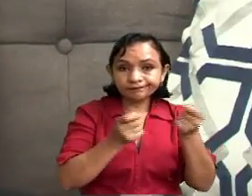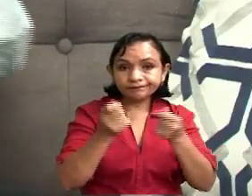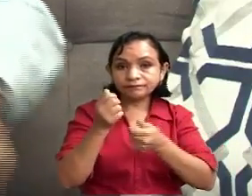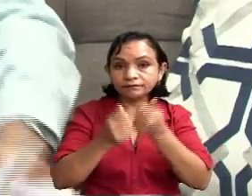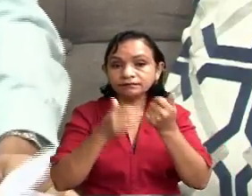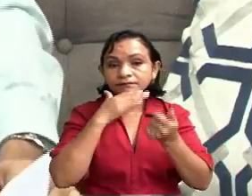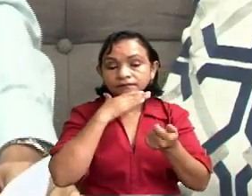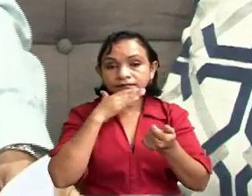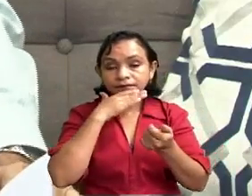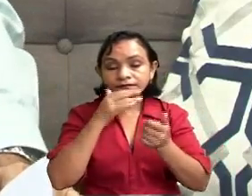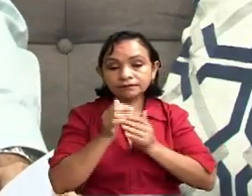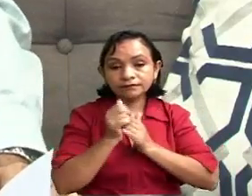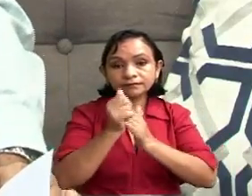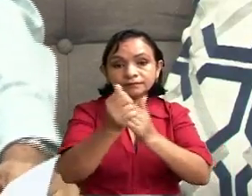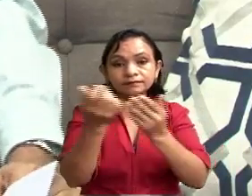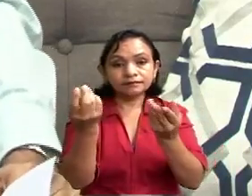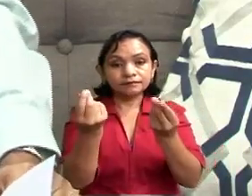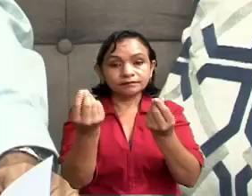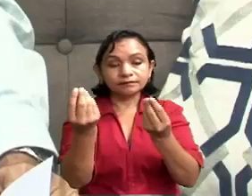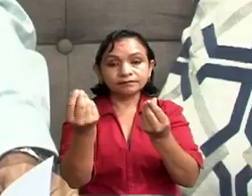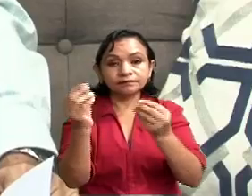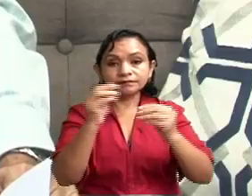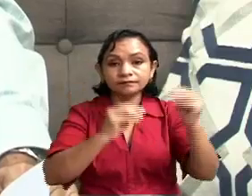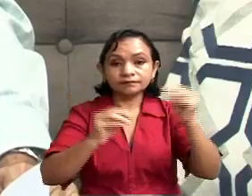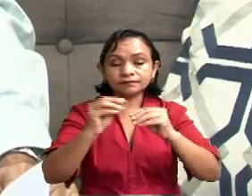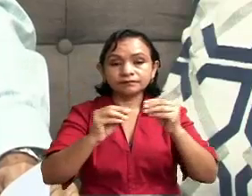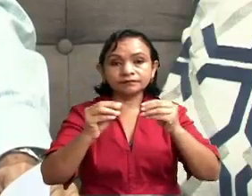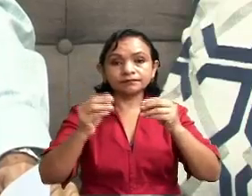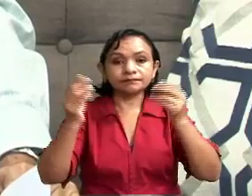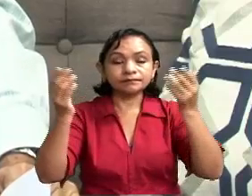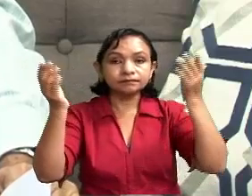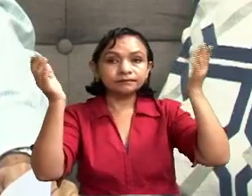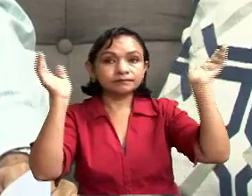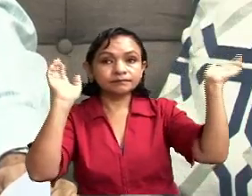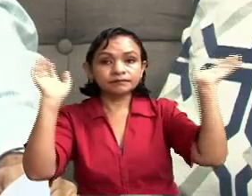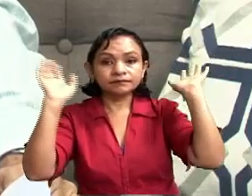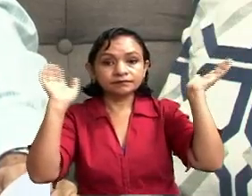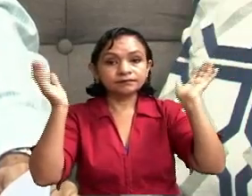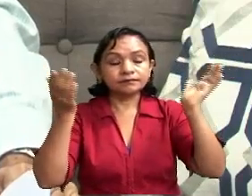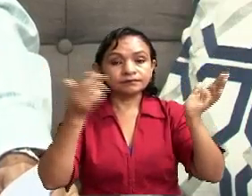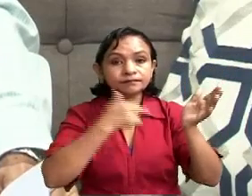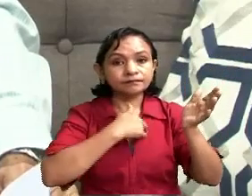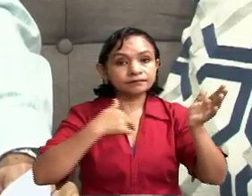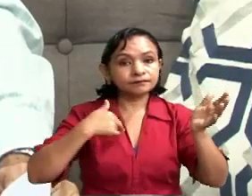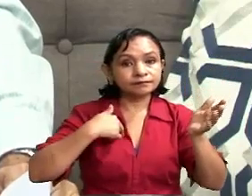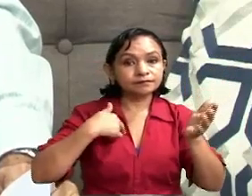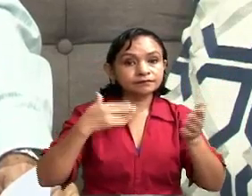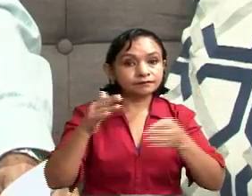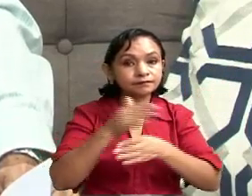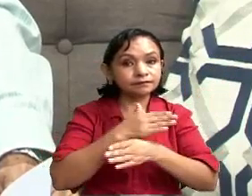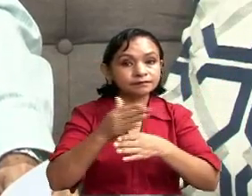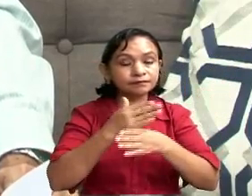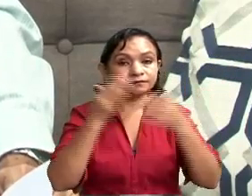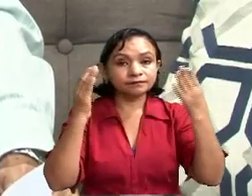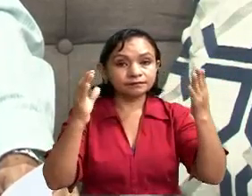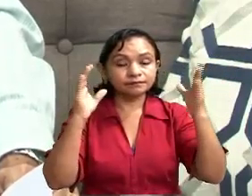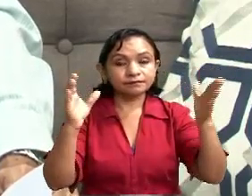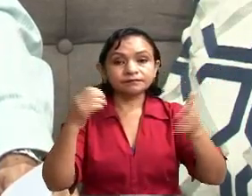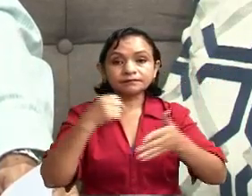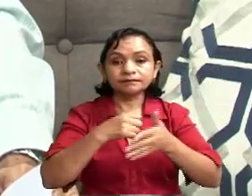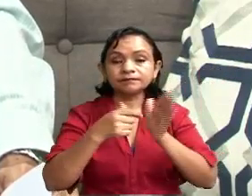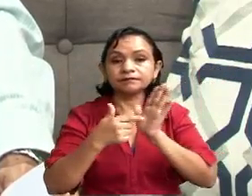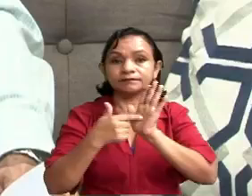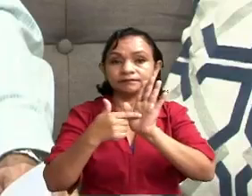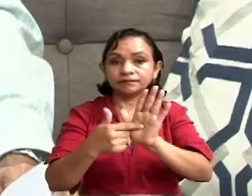para enrumbar la economía, también en la parte comercial hemos estado haciendo grandes esfuerzos. Por